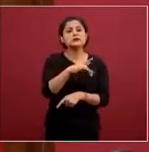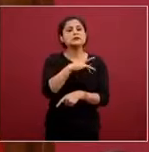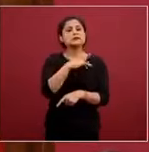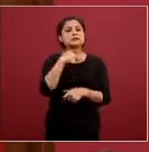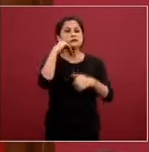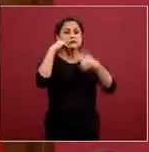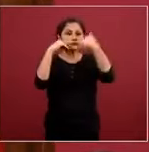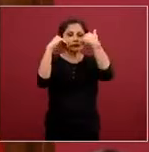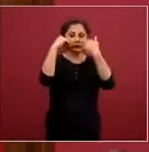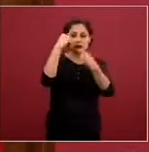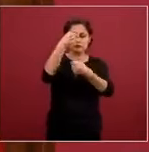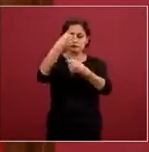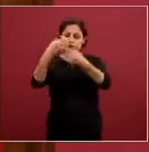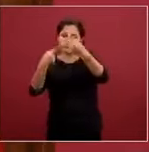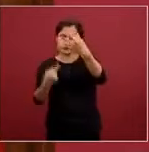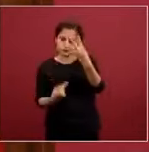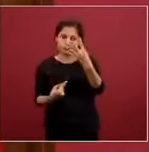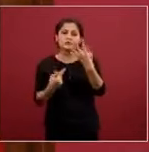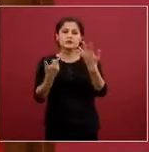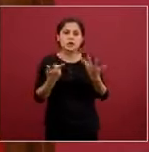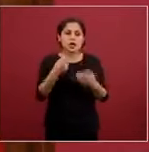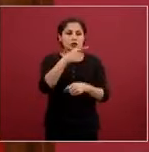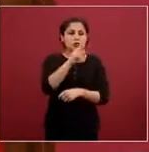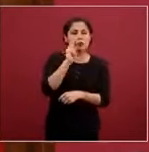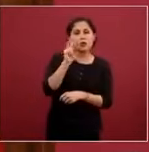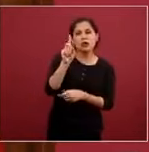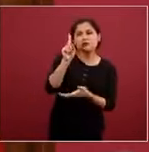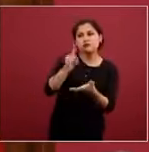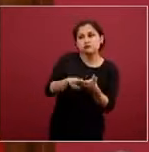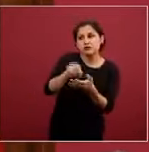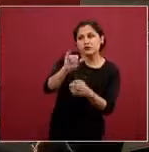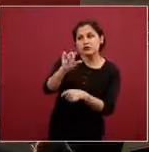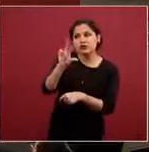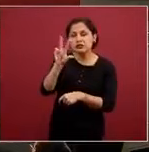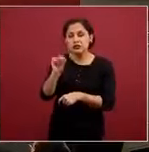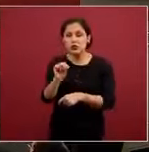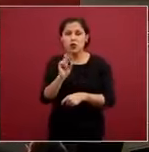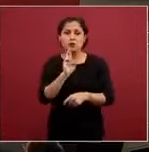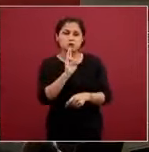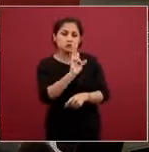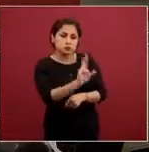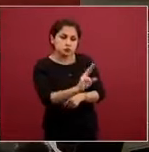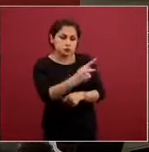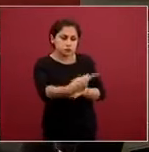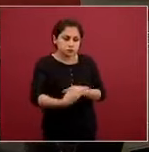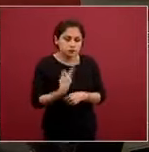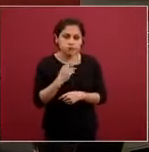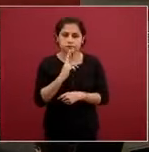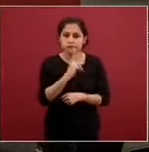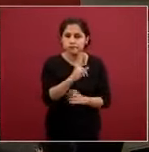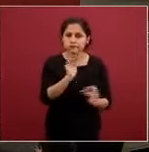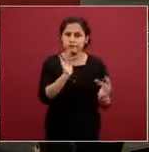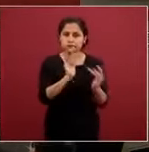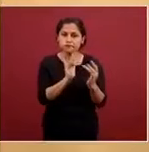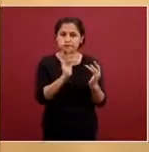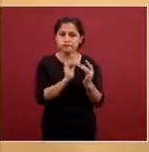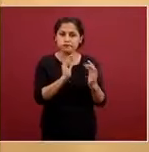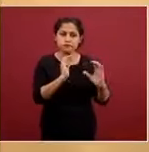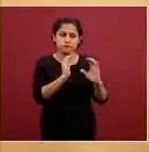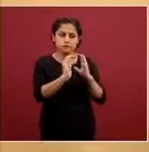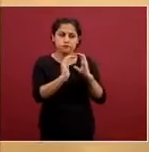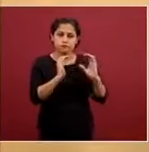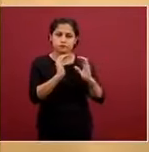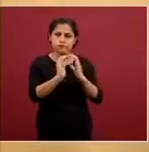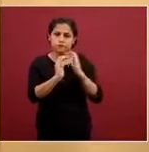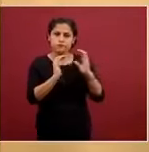un simple flujograma de sí o no, de preguntas y respuestas, para al final llegar a usted vigile su salud,